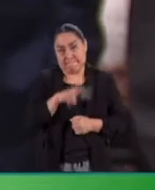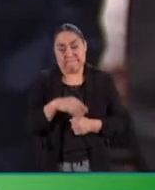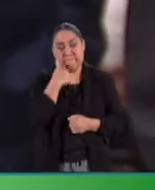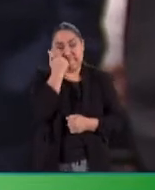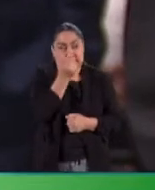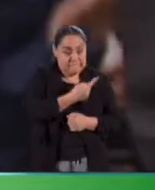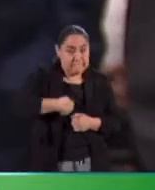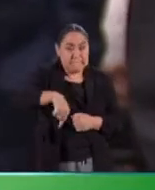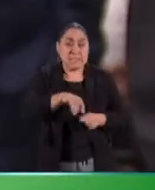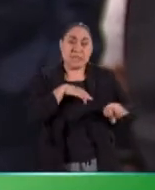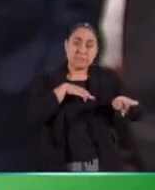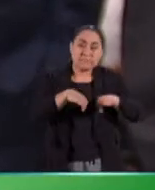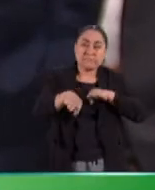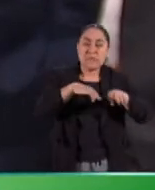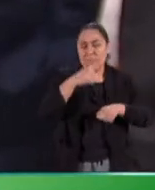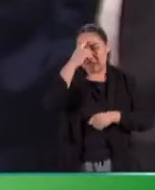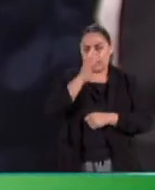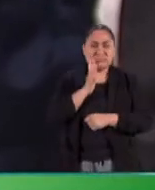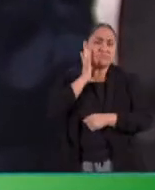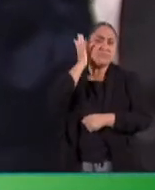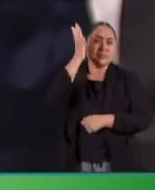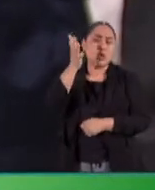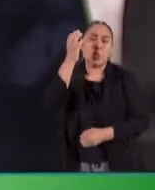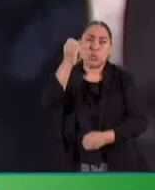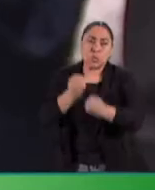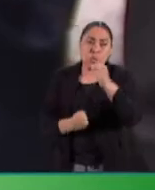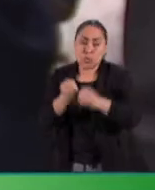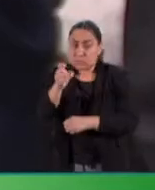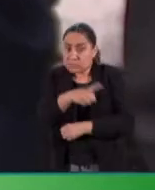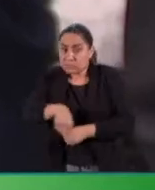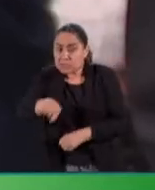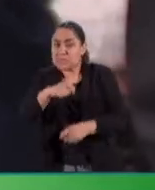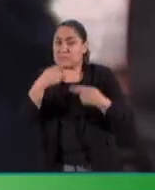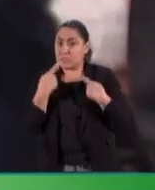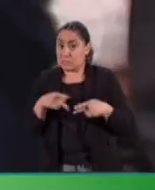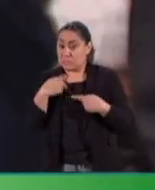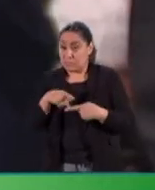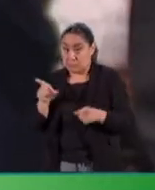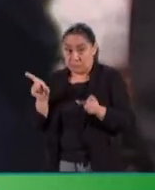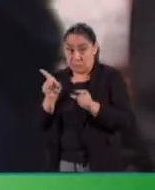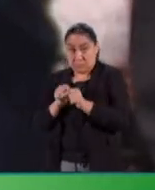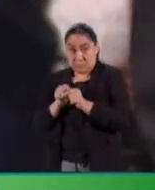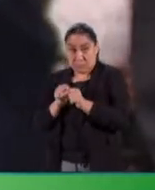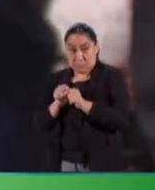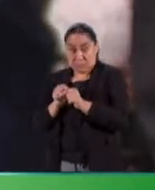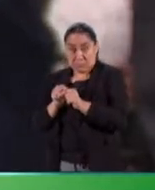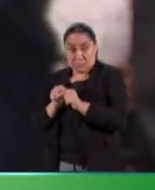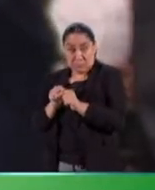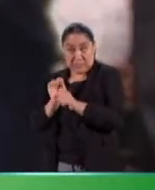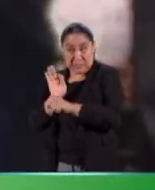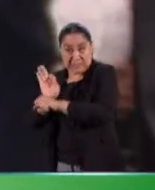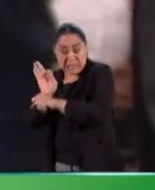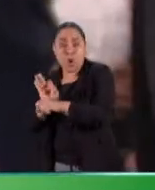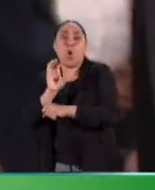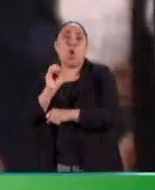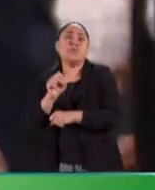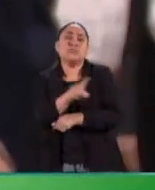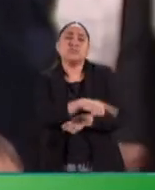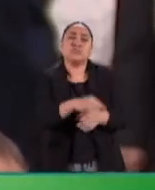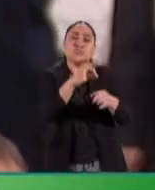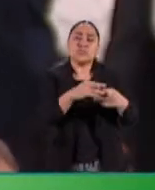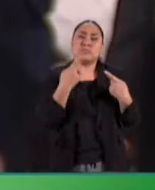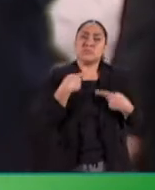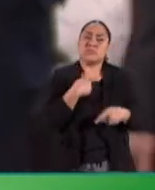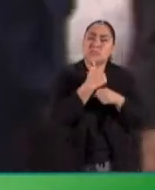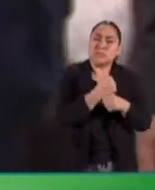sean construir una justicia para las personas con poder o para las personas que sí han sido vulneradas queremos que